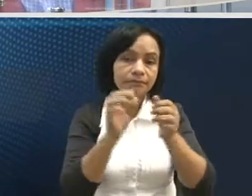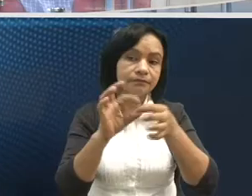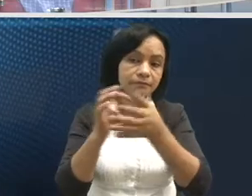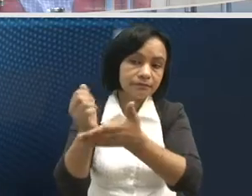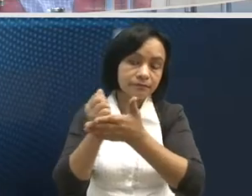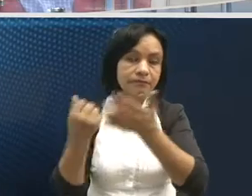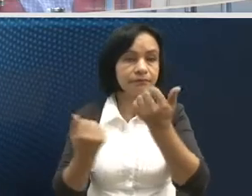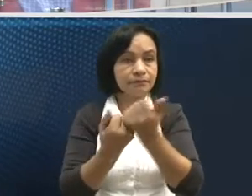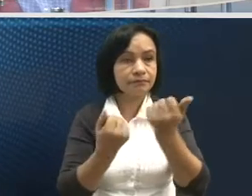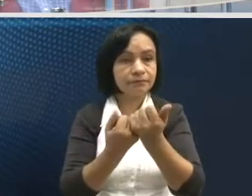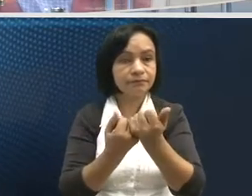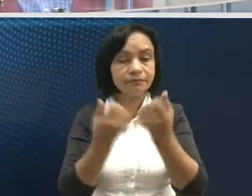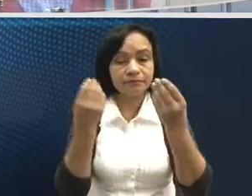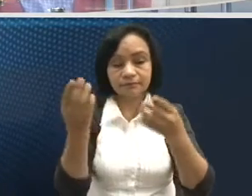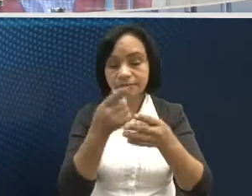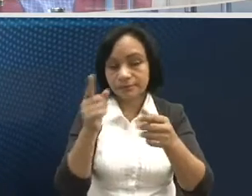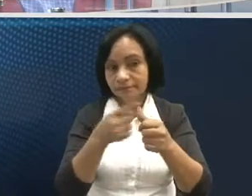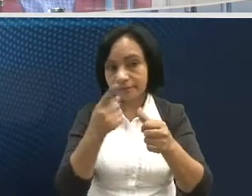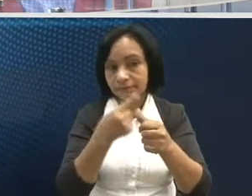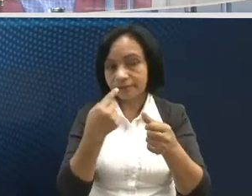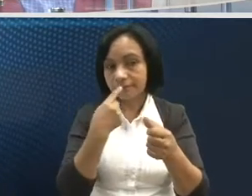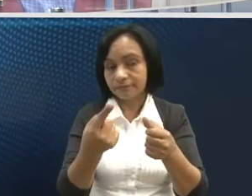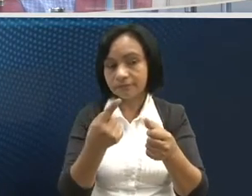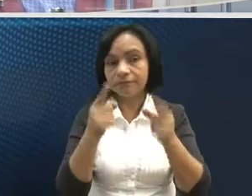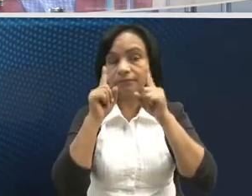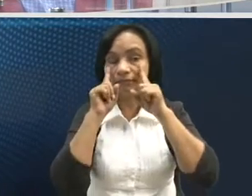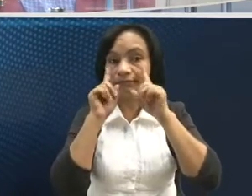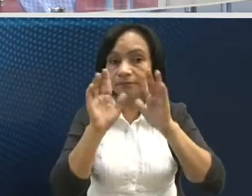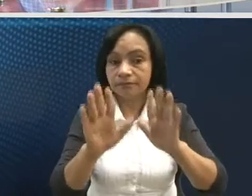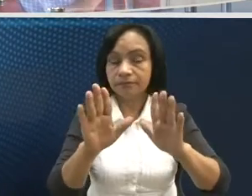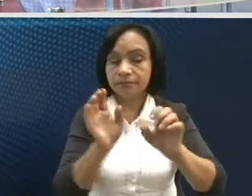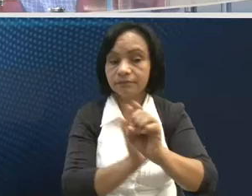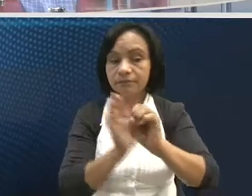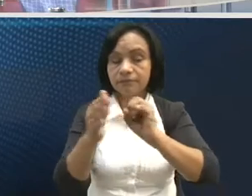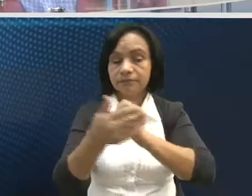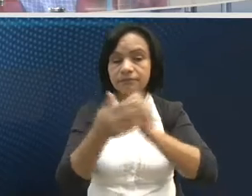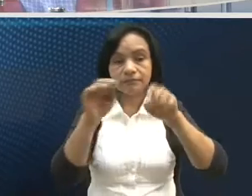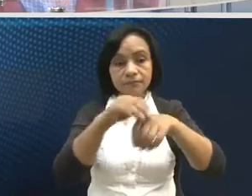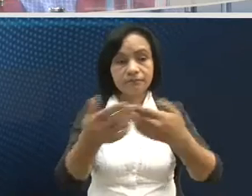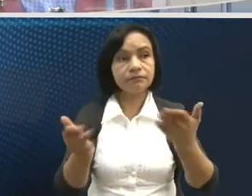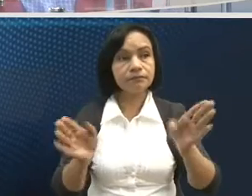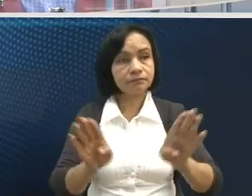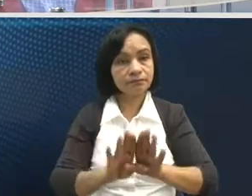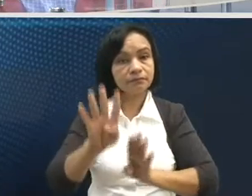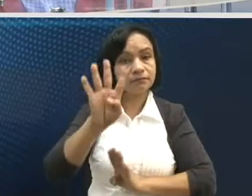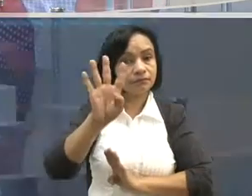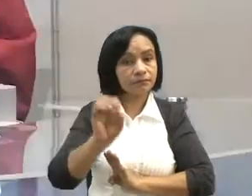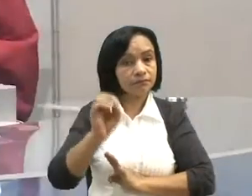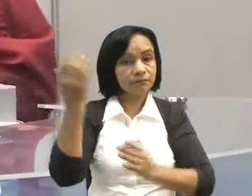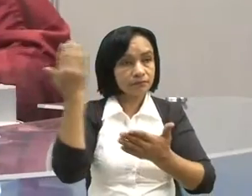apoyen. En primer lugar, por las medidas biosanitarias. O sea, son aulas preparadas y diseñadas para 40